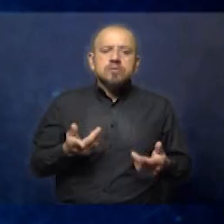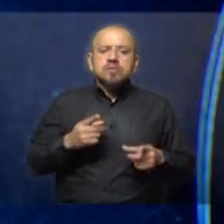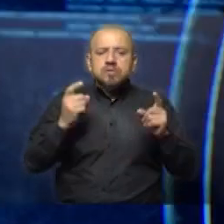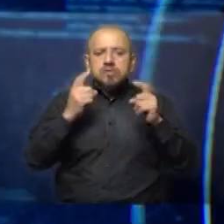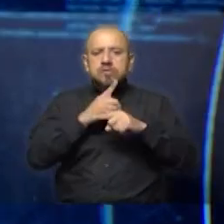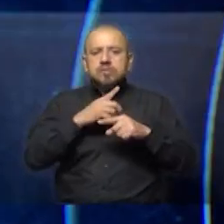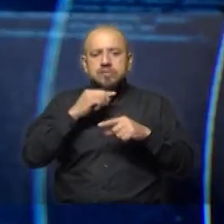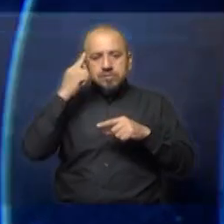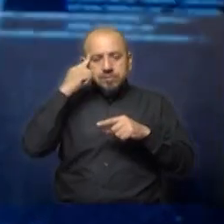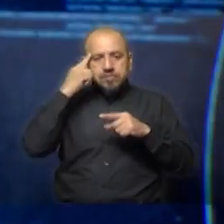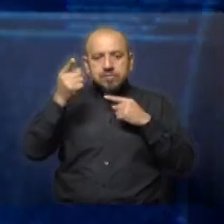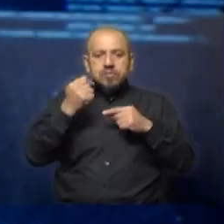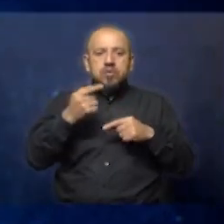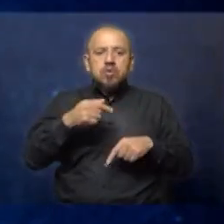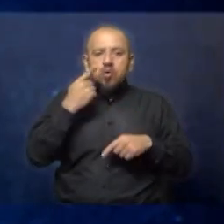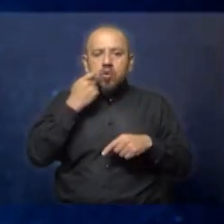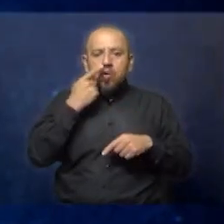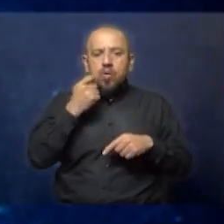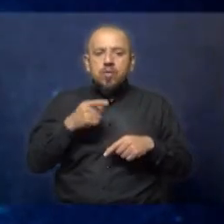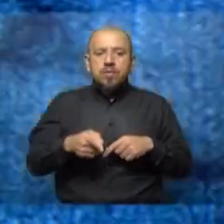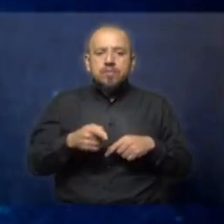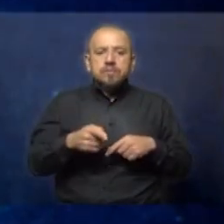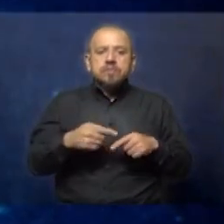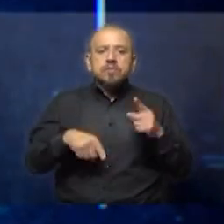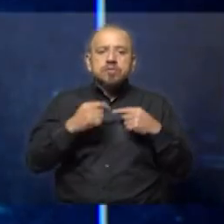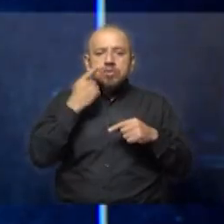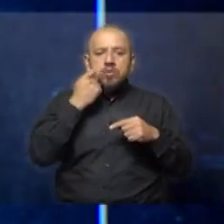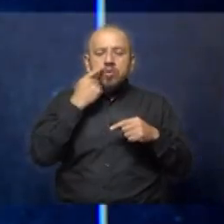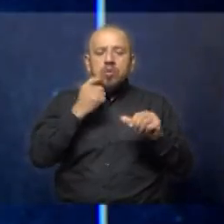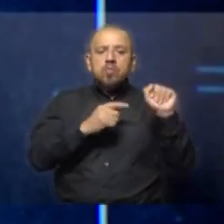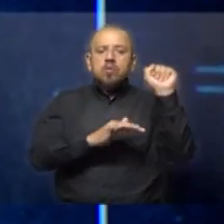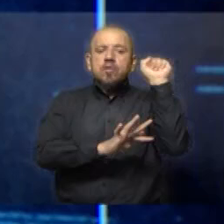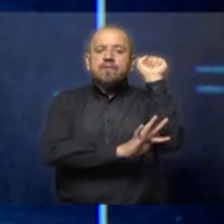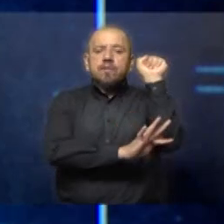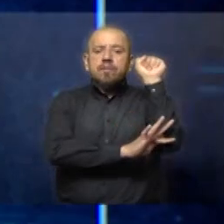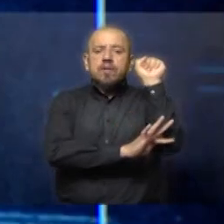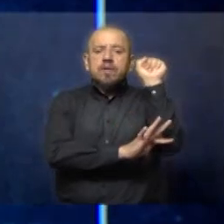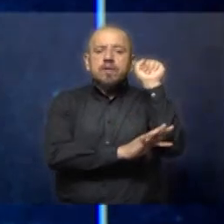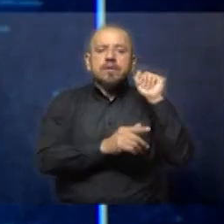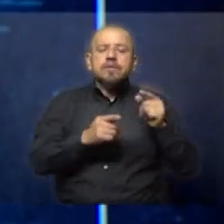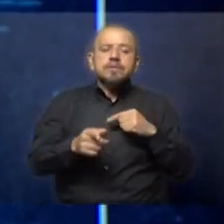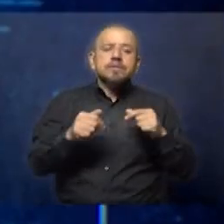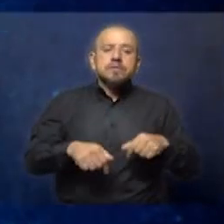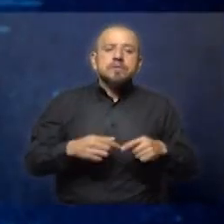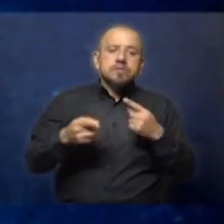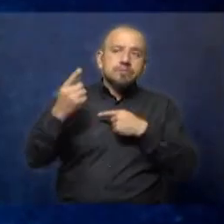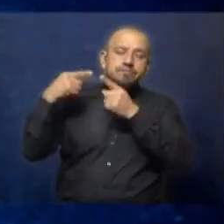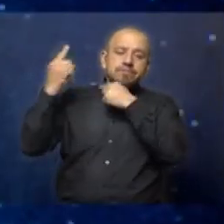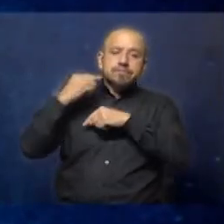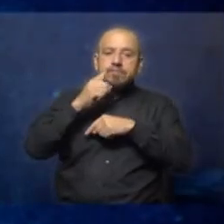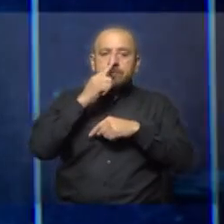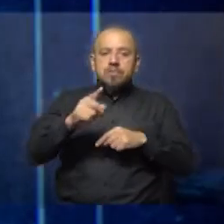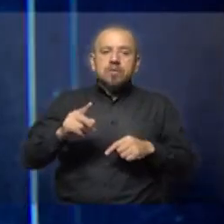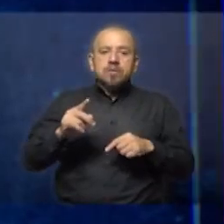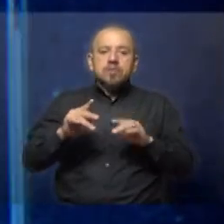concebir a los hombres hoy al menos como hombre feministas mucho más concebir en ese 1914